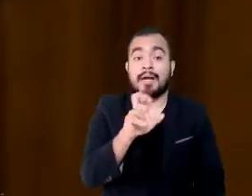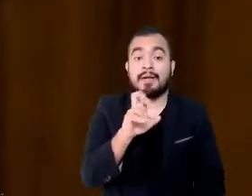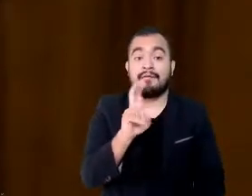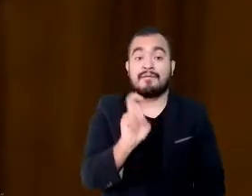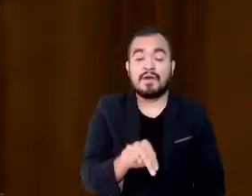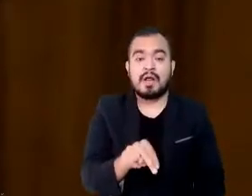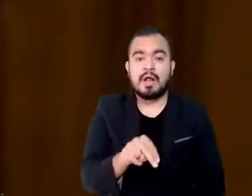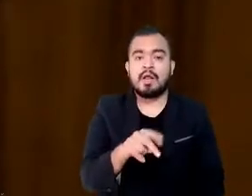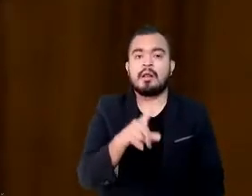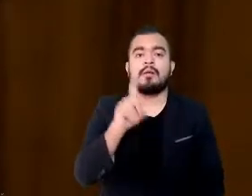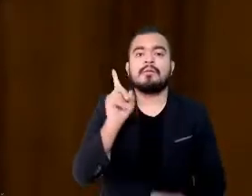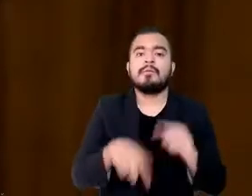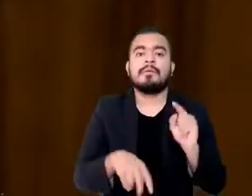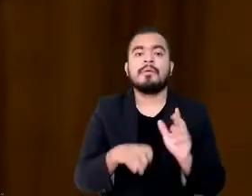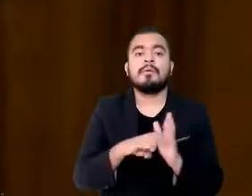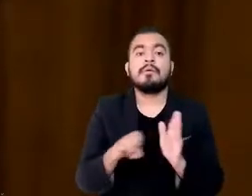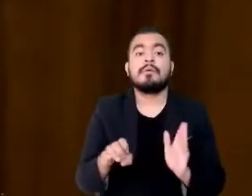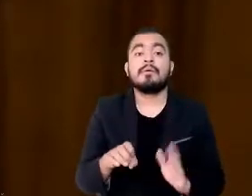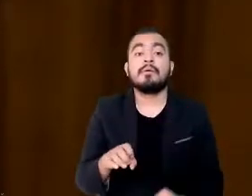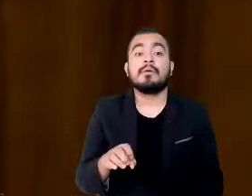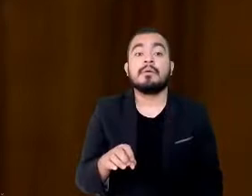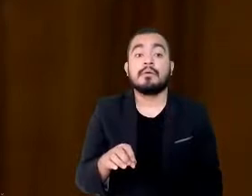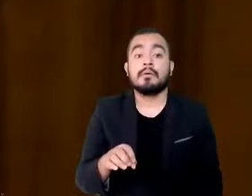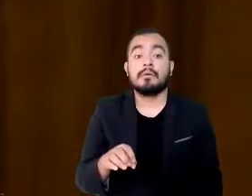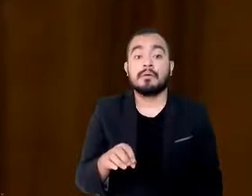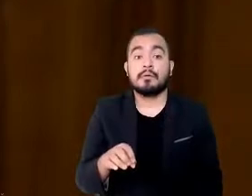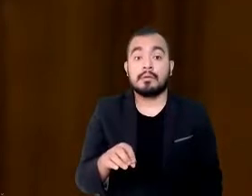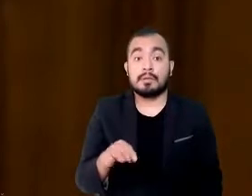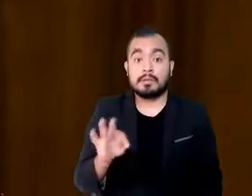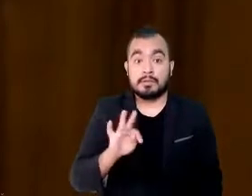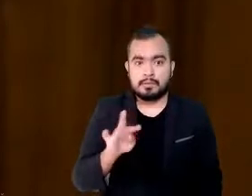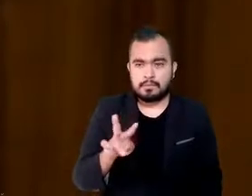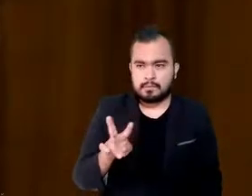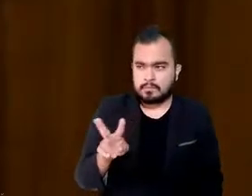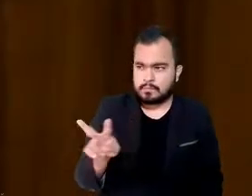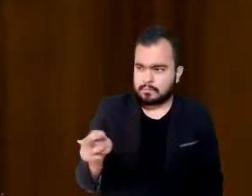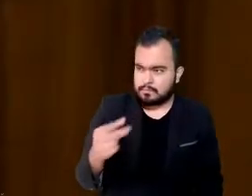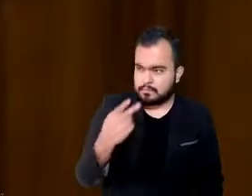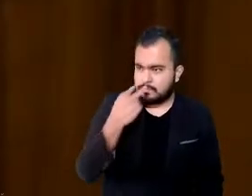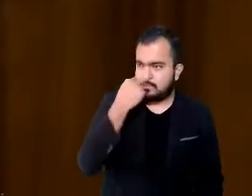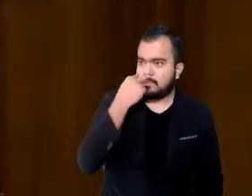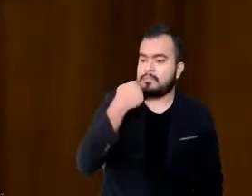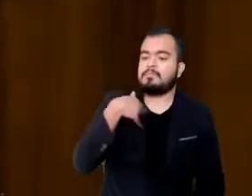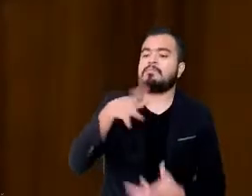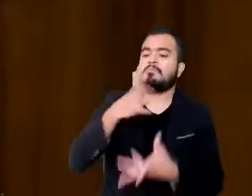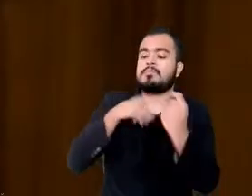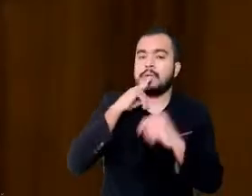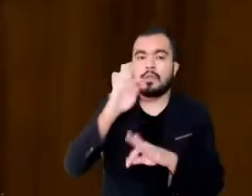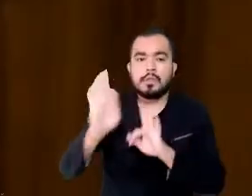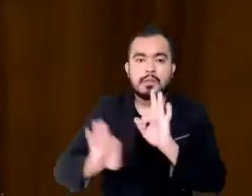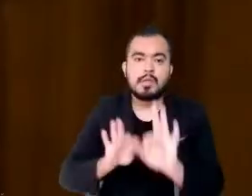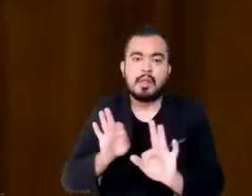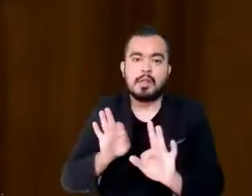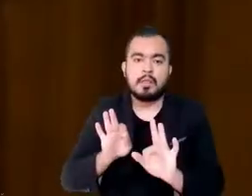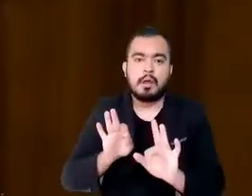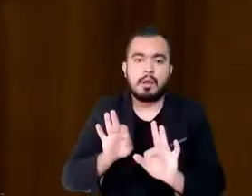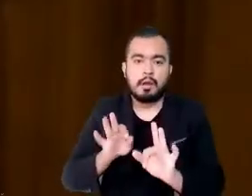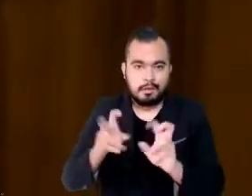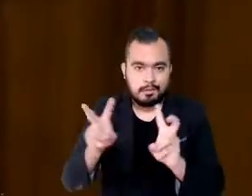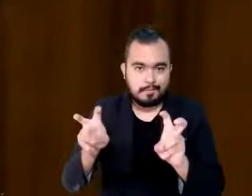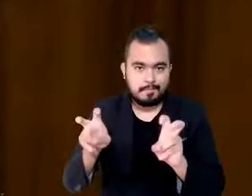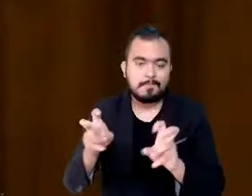erradicar, como el de cómo te ven, te tratan. Es cuanto, señor presidente, y